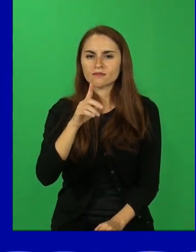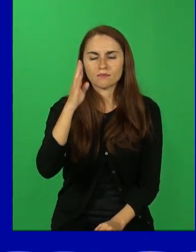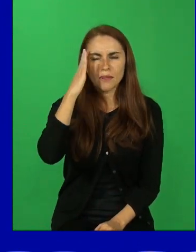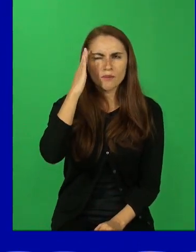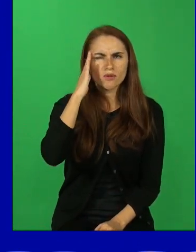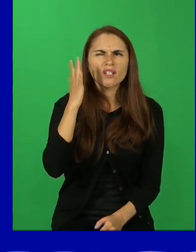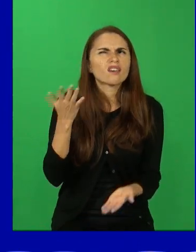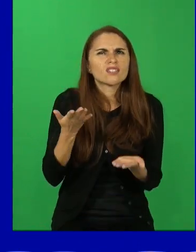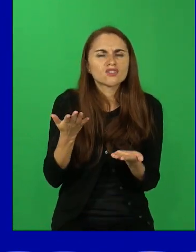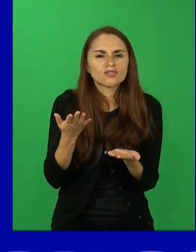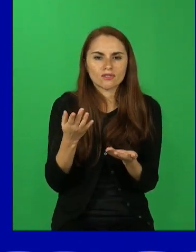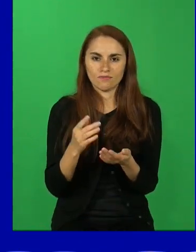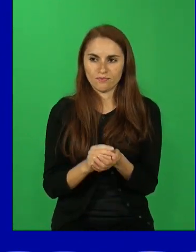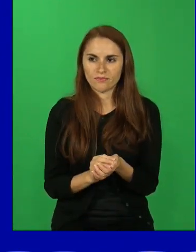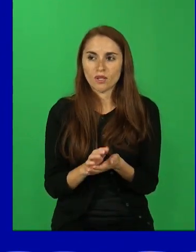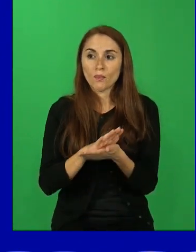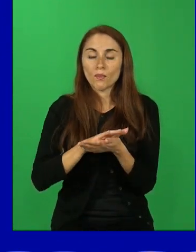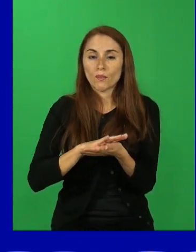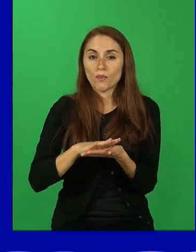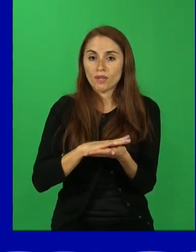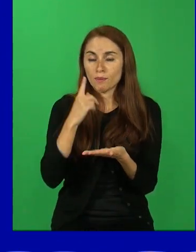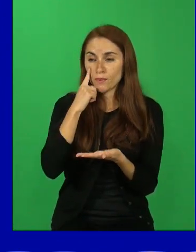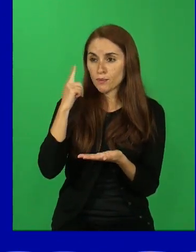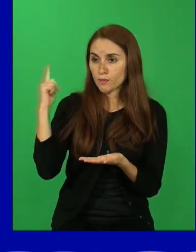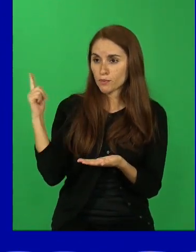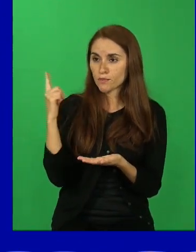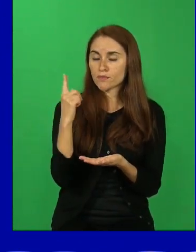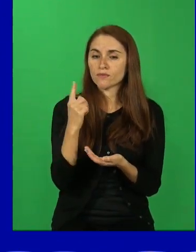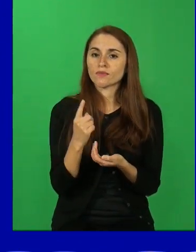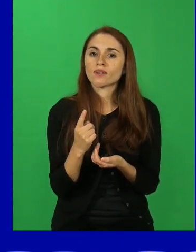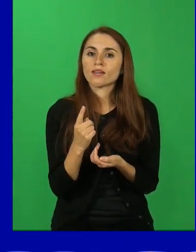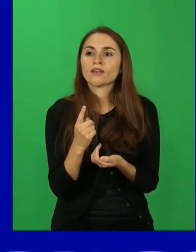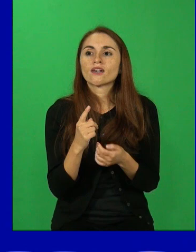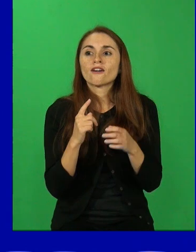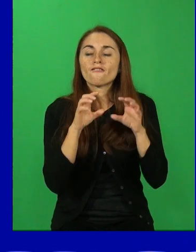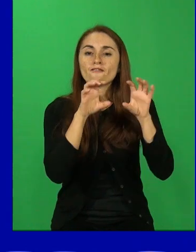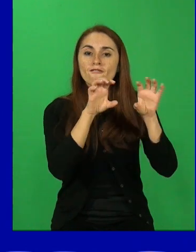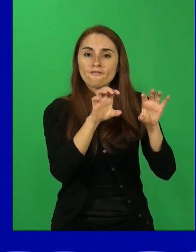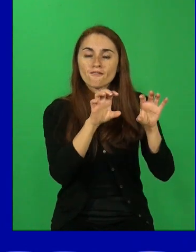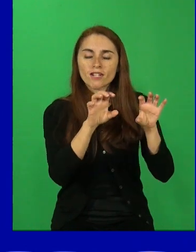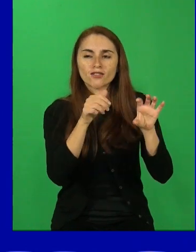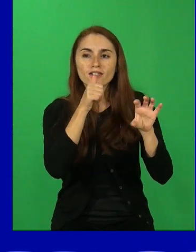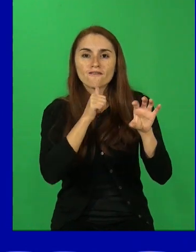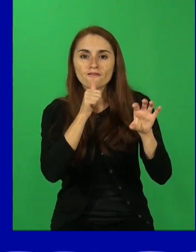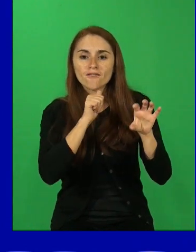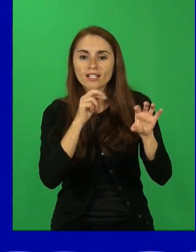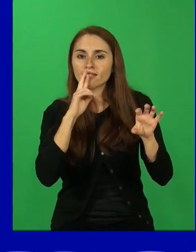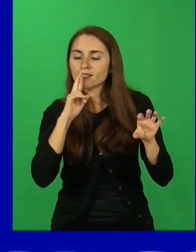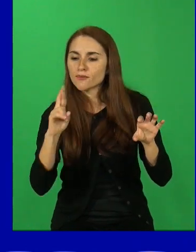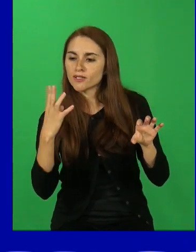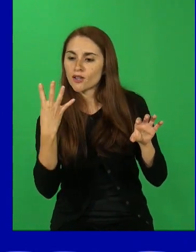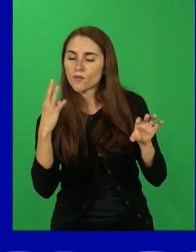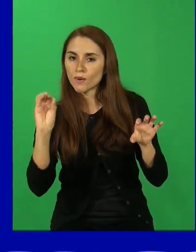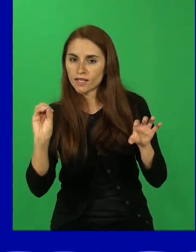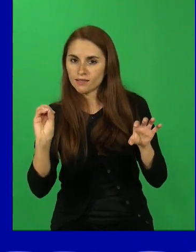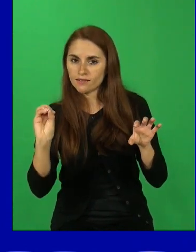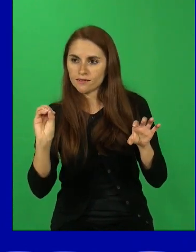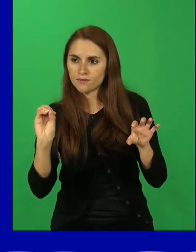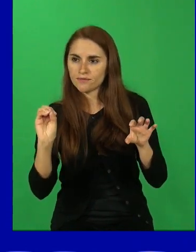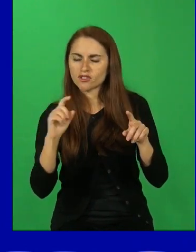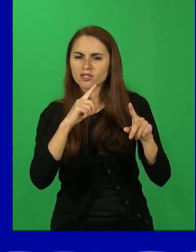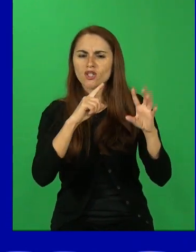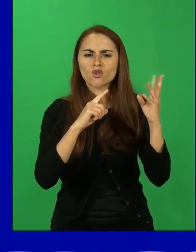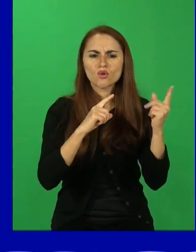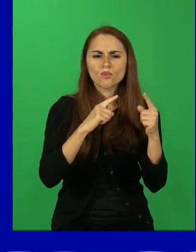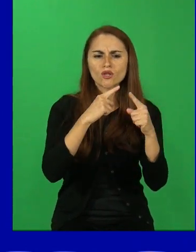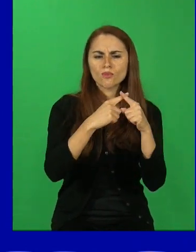factores. Tenemos entonces que encontrar los factores que faltan en este caso de 40. ¿Te das cuenta que hay